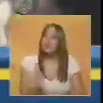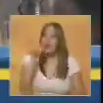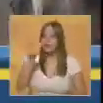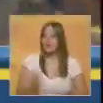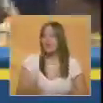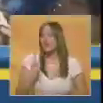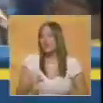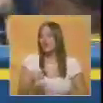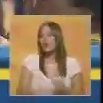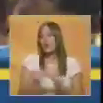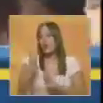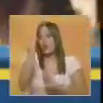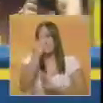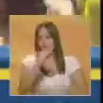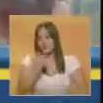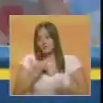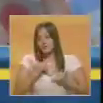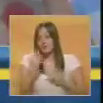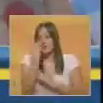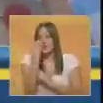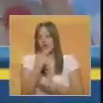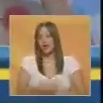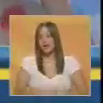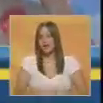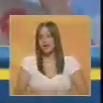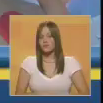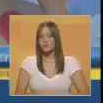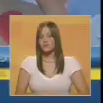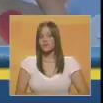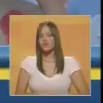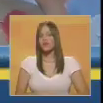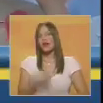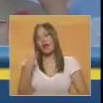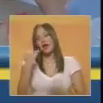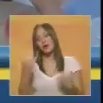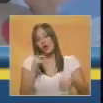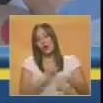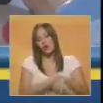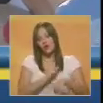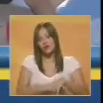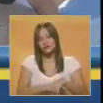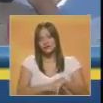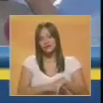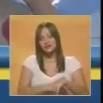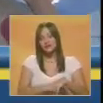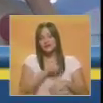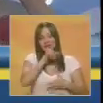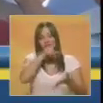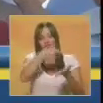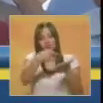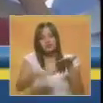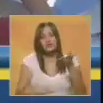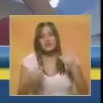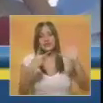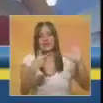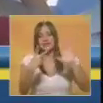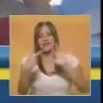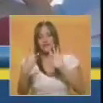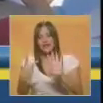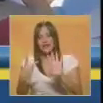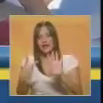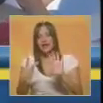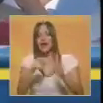debe empezar por el cuidado de sí mismo. Tenemos hasta esta hora registrados